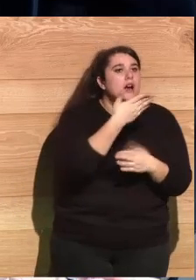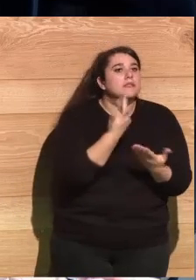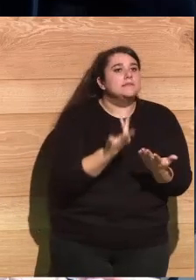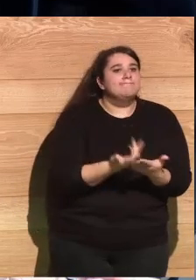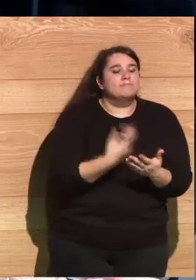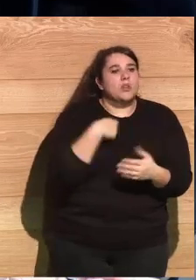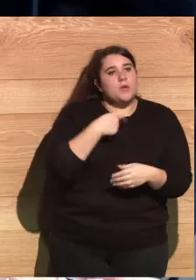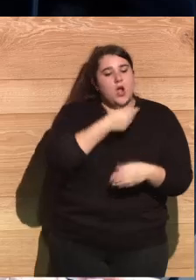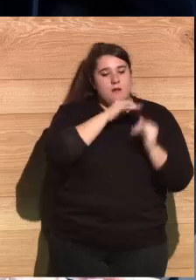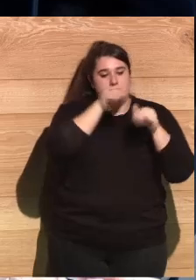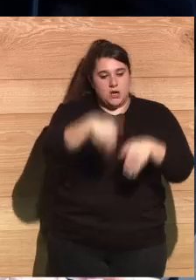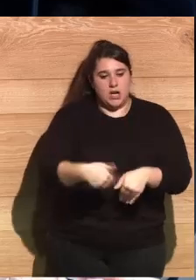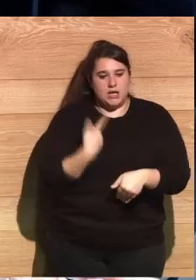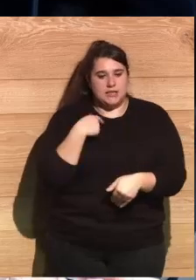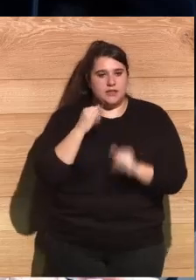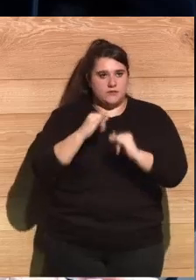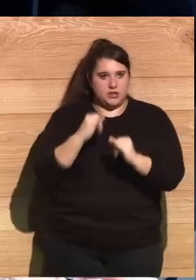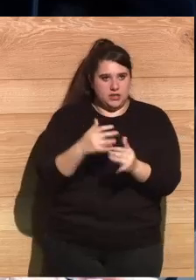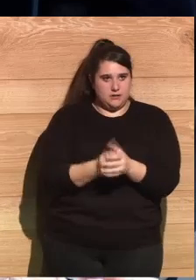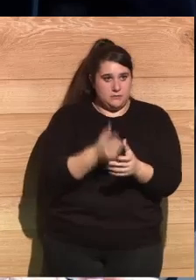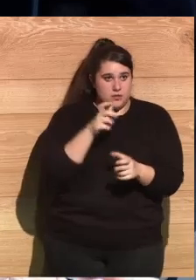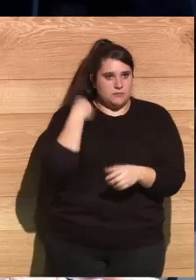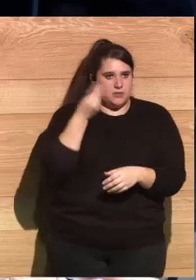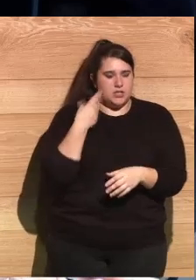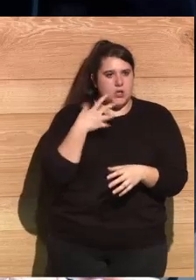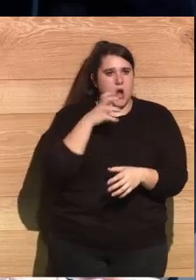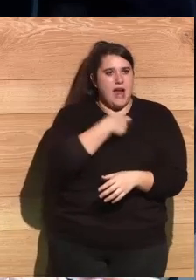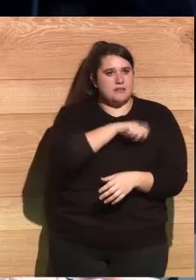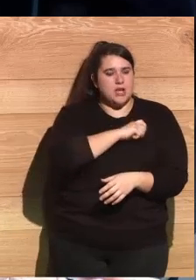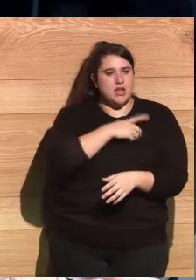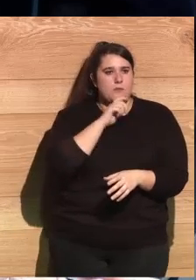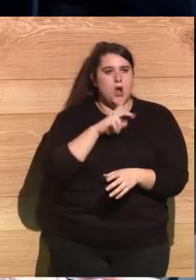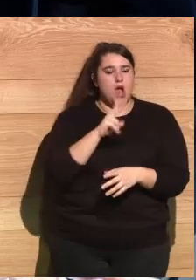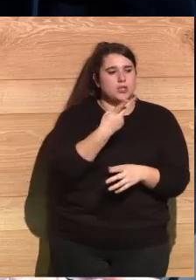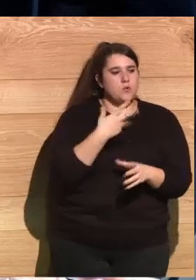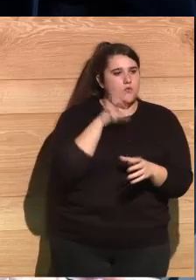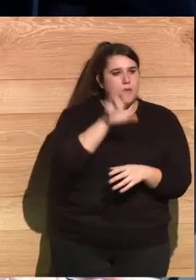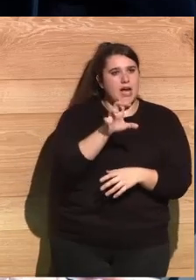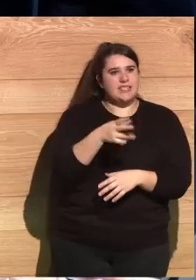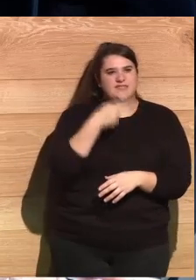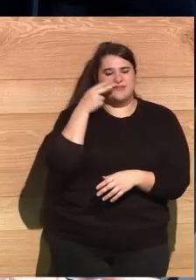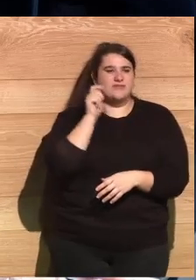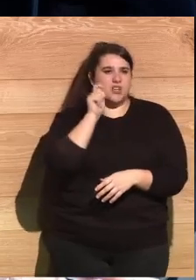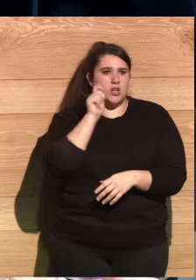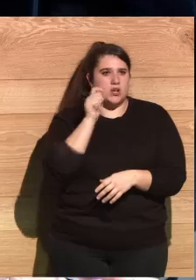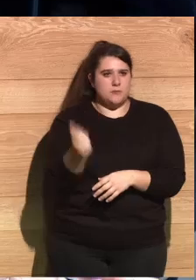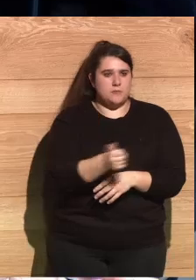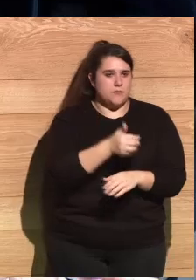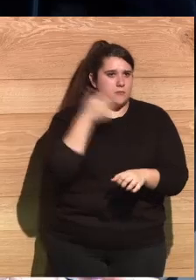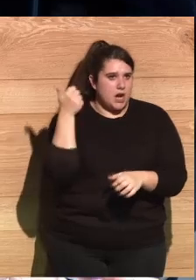celebramos y disfrutamos España y todo el mundo. O sea, España yo creo que es el segundo país del mundo que más se visita después de Estados